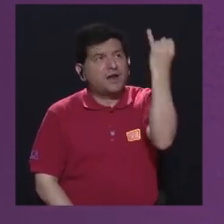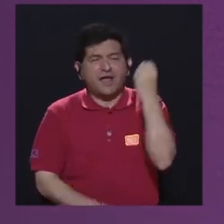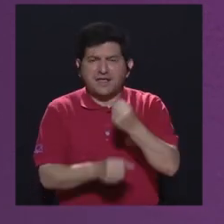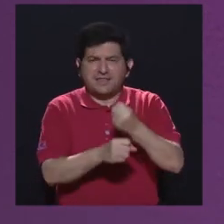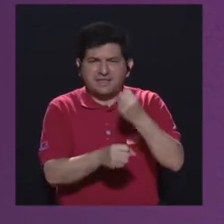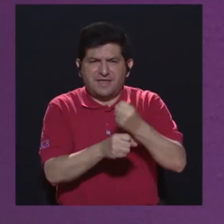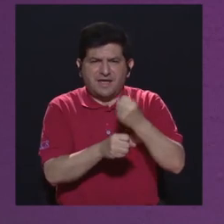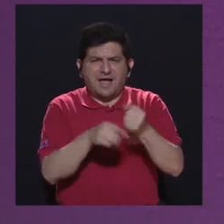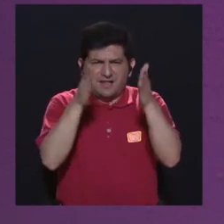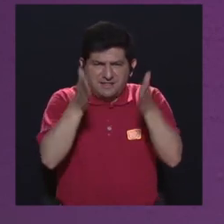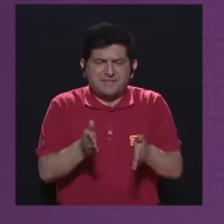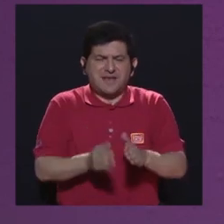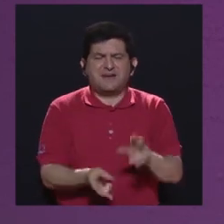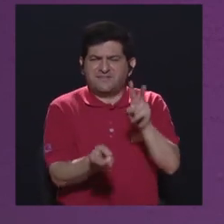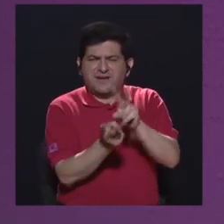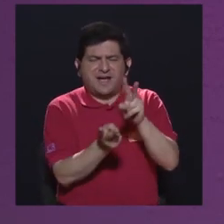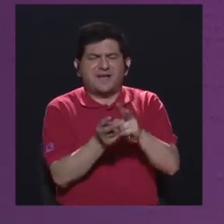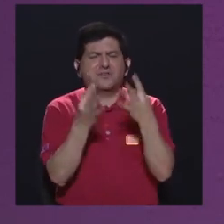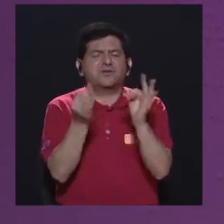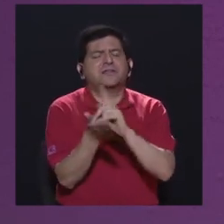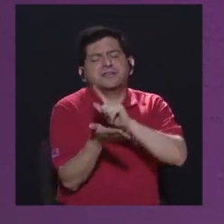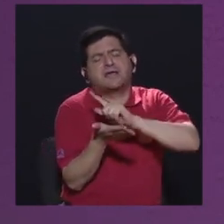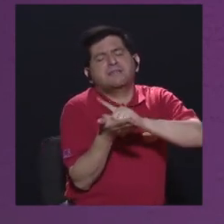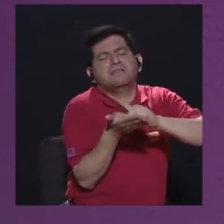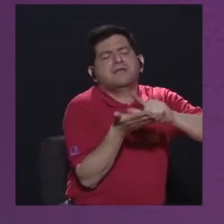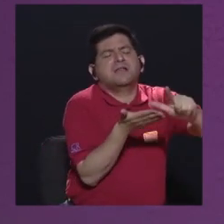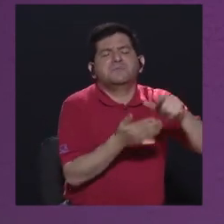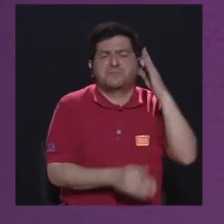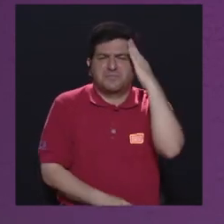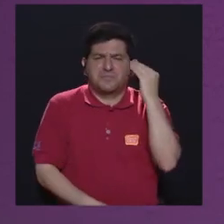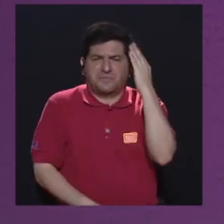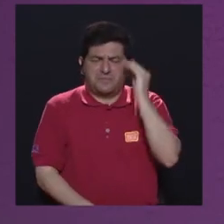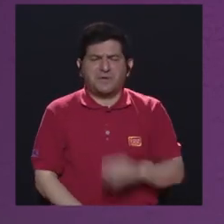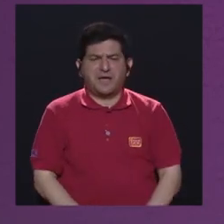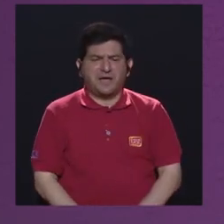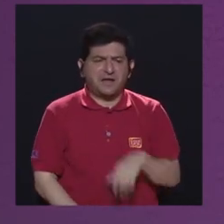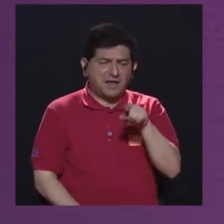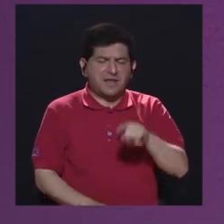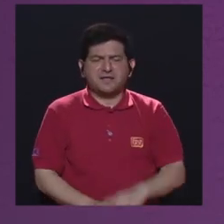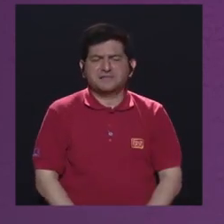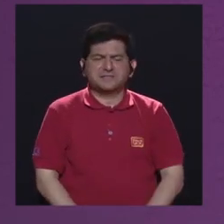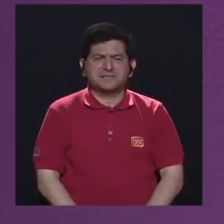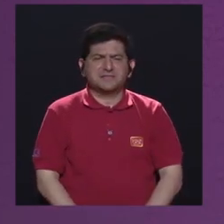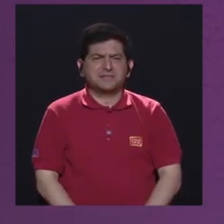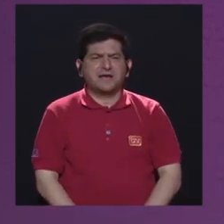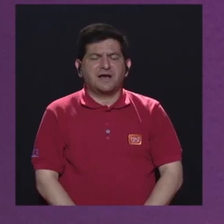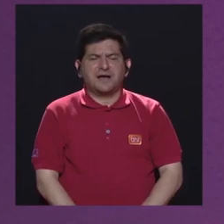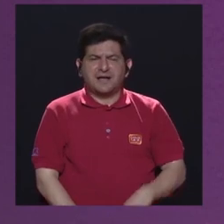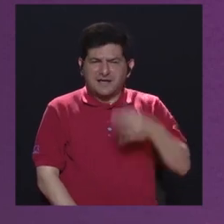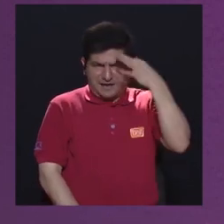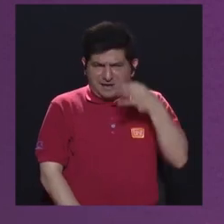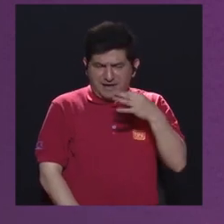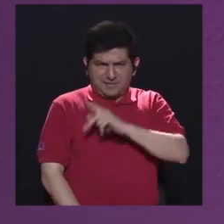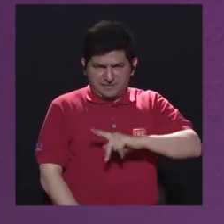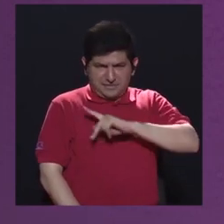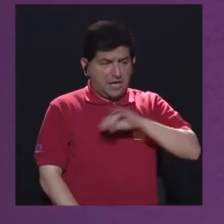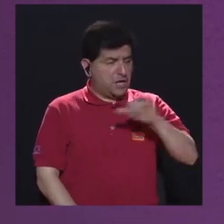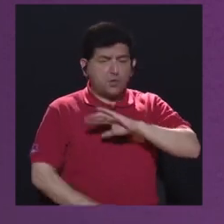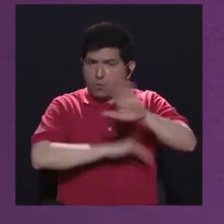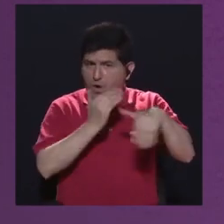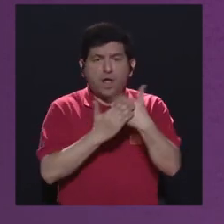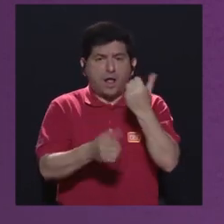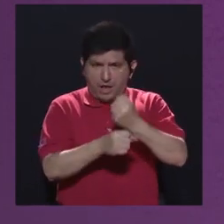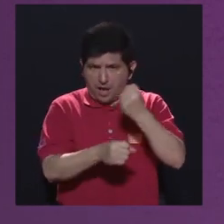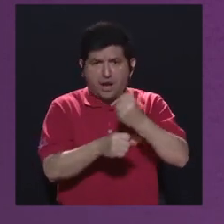trabajador sexual es una forma de higienizar toda esta experiencia y subjetividad que no es igual que cualquier otro trabajo, aunque también debería ser